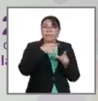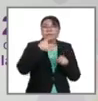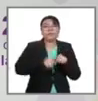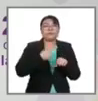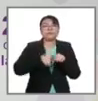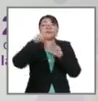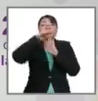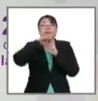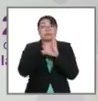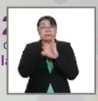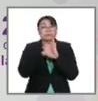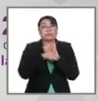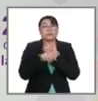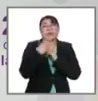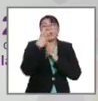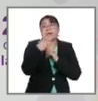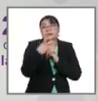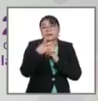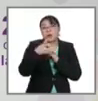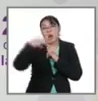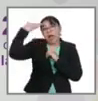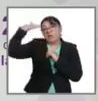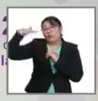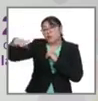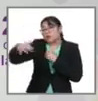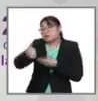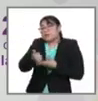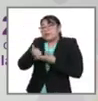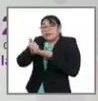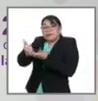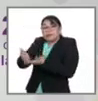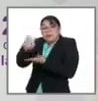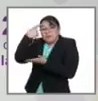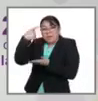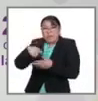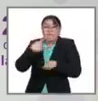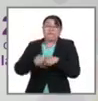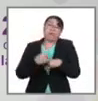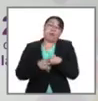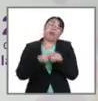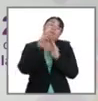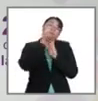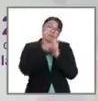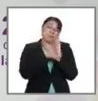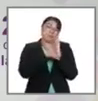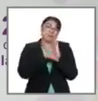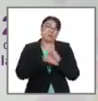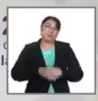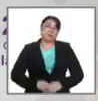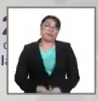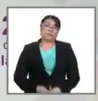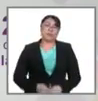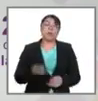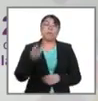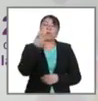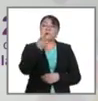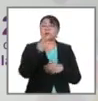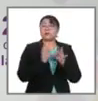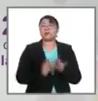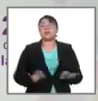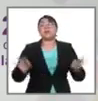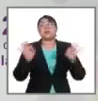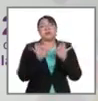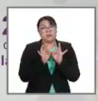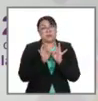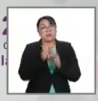vamos a proteger a nuestros adultos mayores que son los que más están sufriendo defunciones por eso es importante que